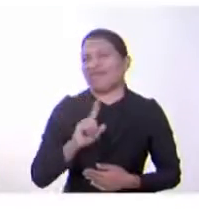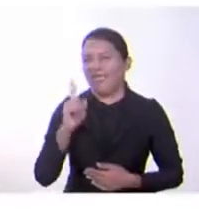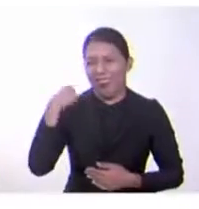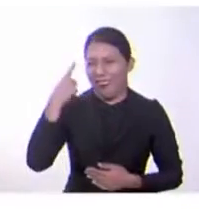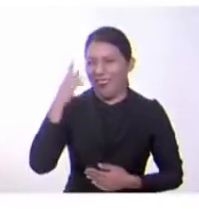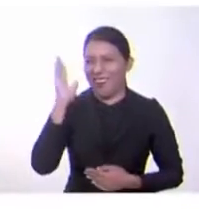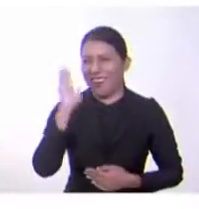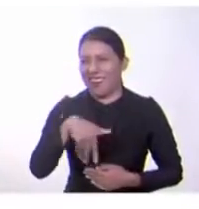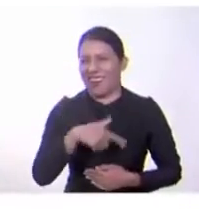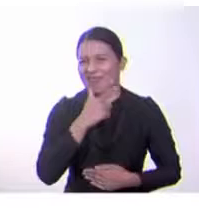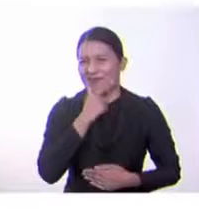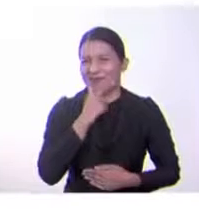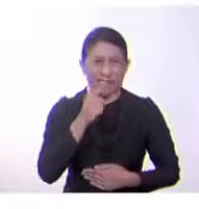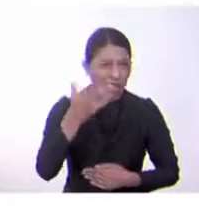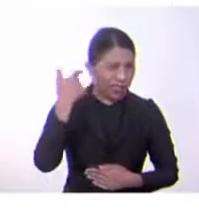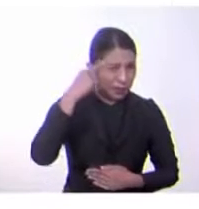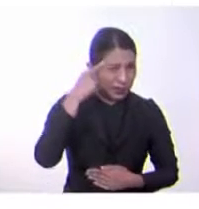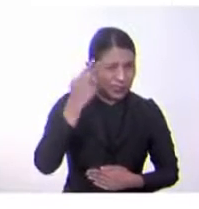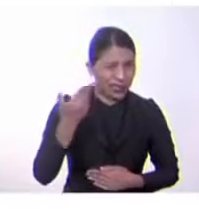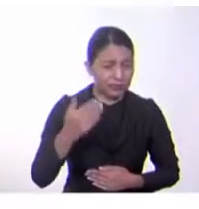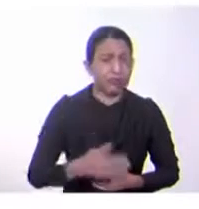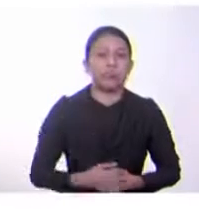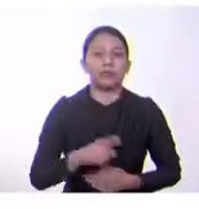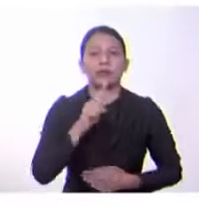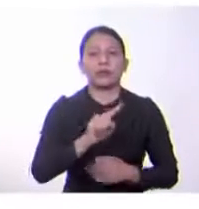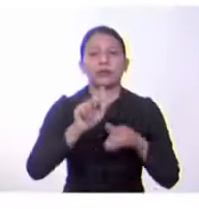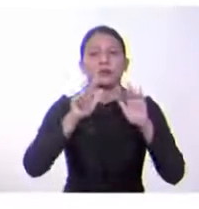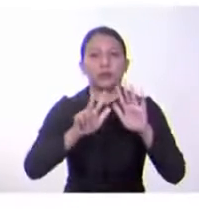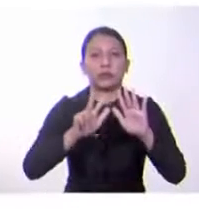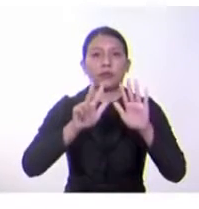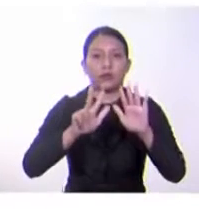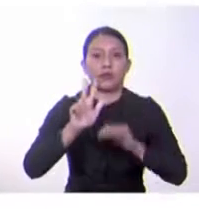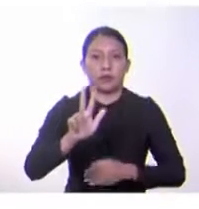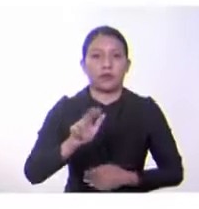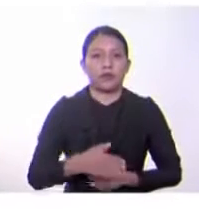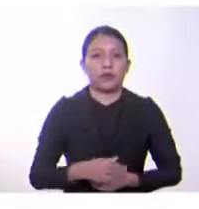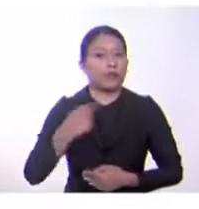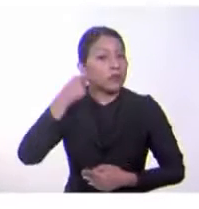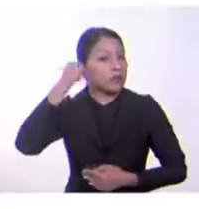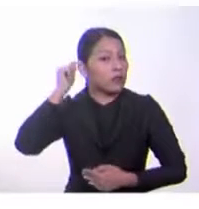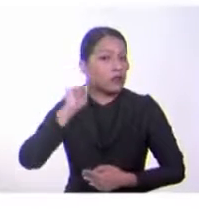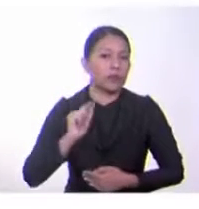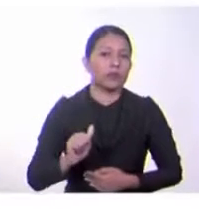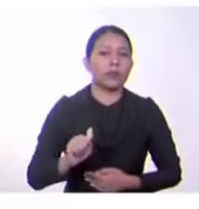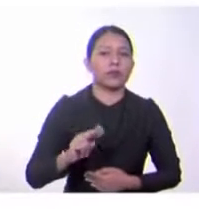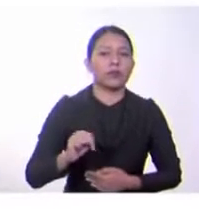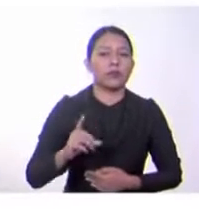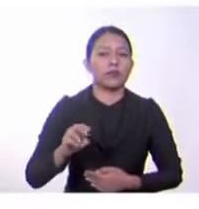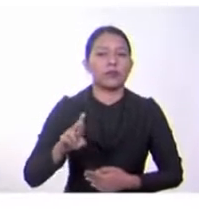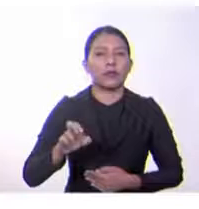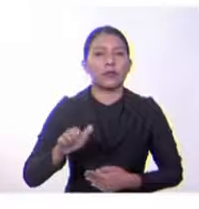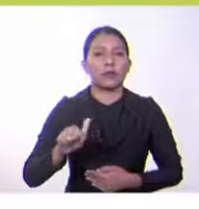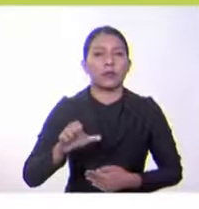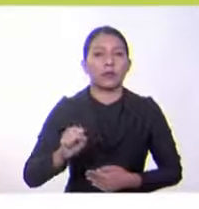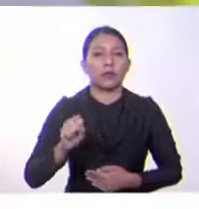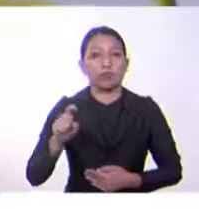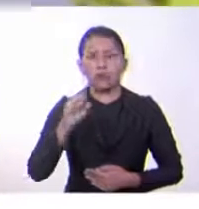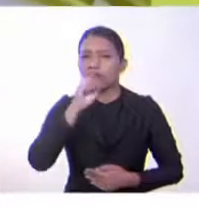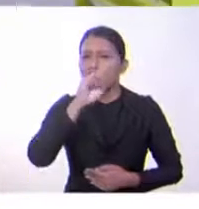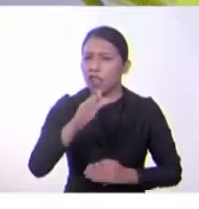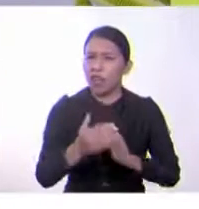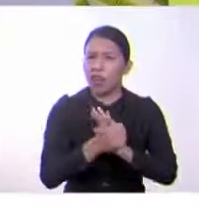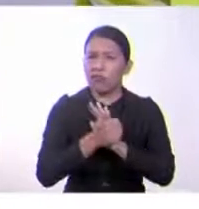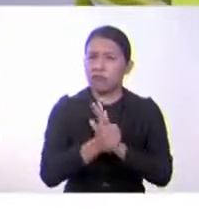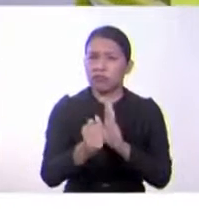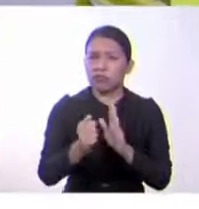pensaron todos eso en su momento? En 1883, Andreas Schimper propuso que la capacidad fotosintética